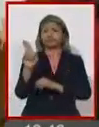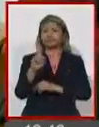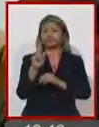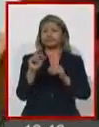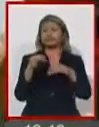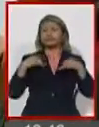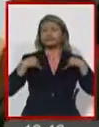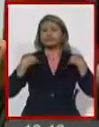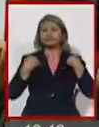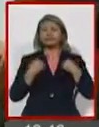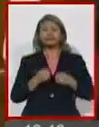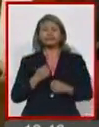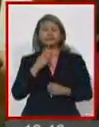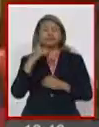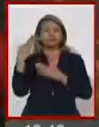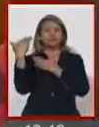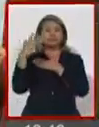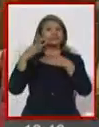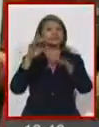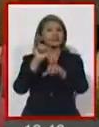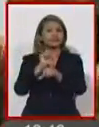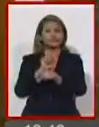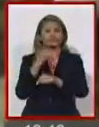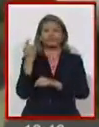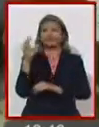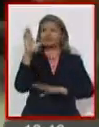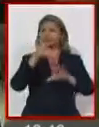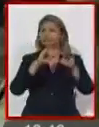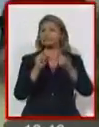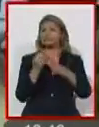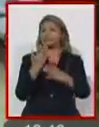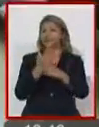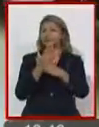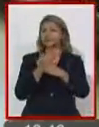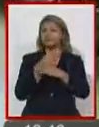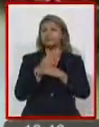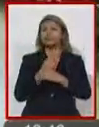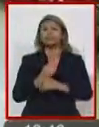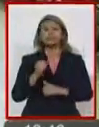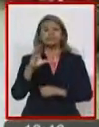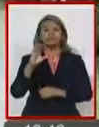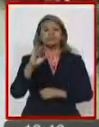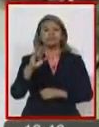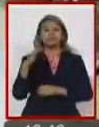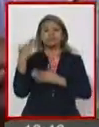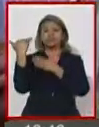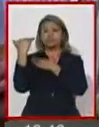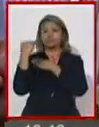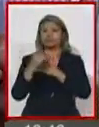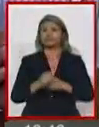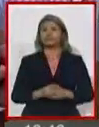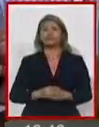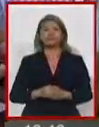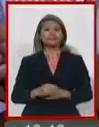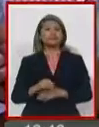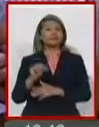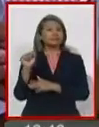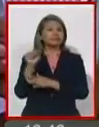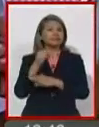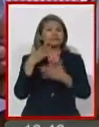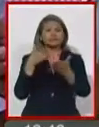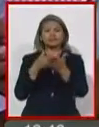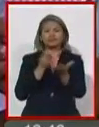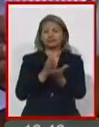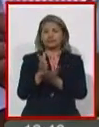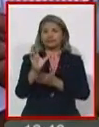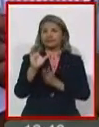Unión Juvenil Cruceñista considera de que esta detención solo busca intimidar a los cívicos cruceños. Bueno, un total abuso, un atropello